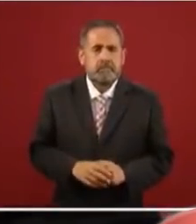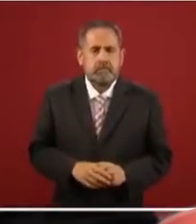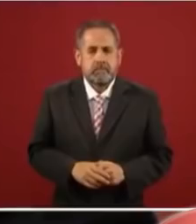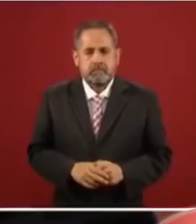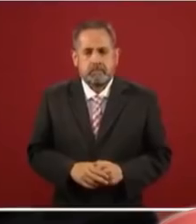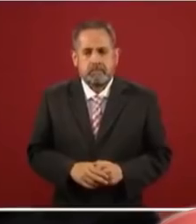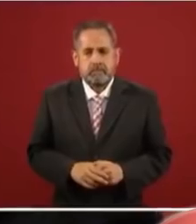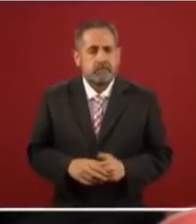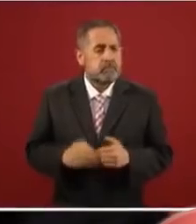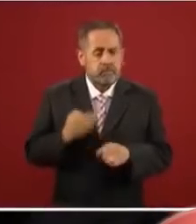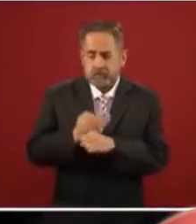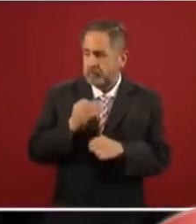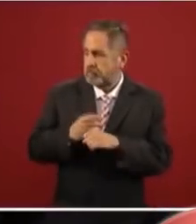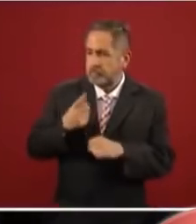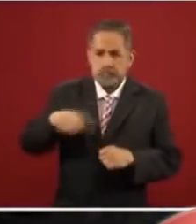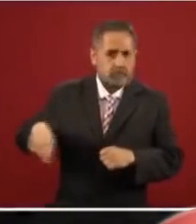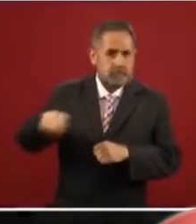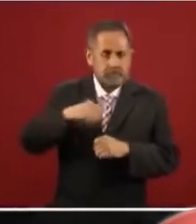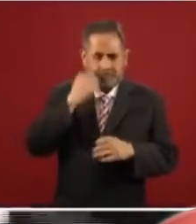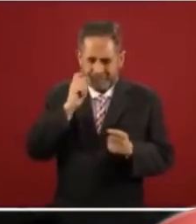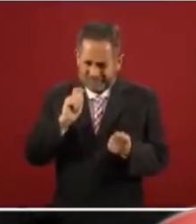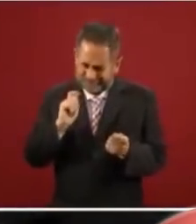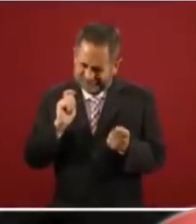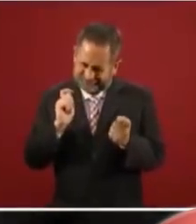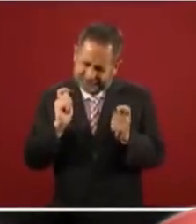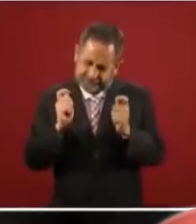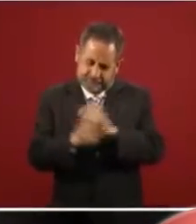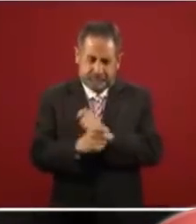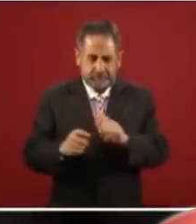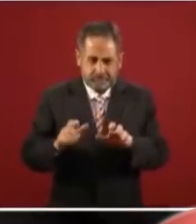en un proceso de transformación y tenemos que tener